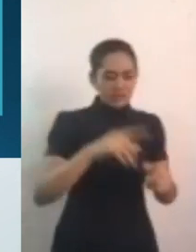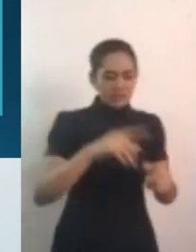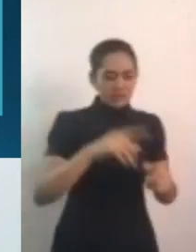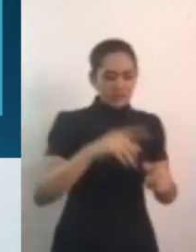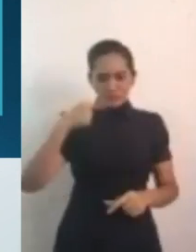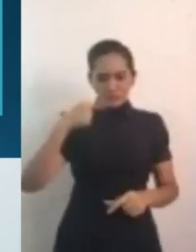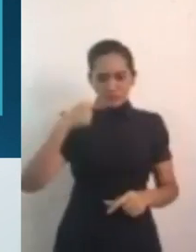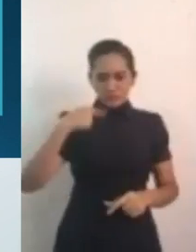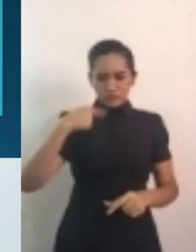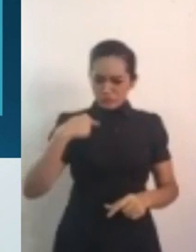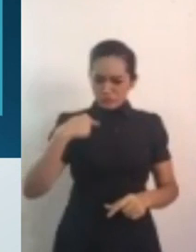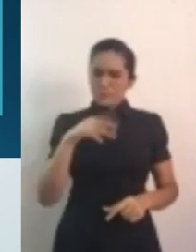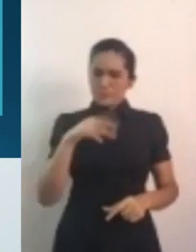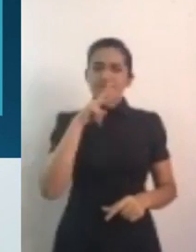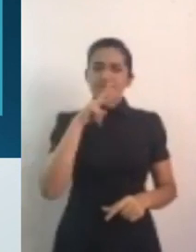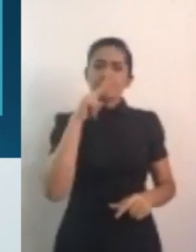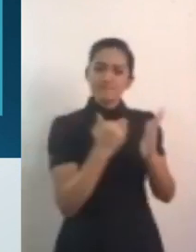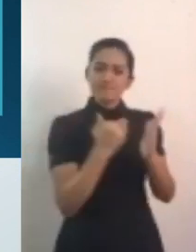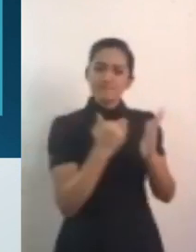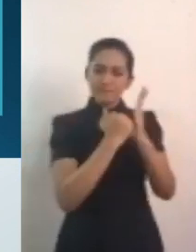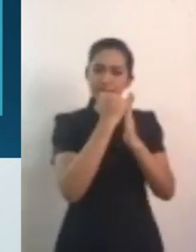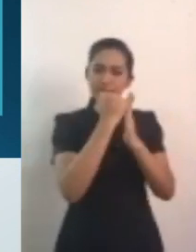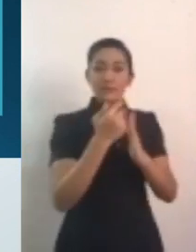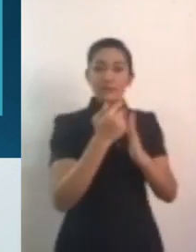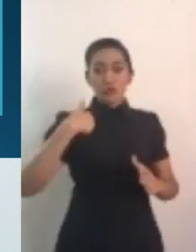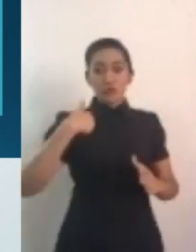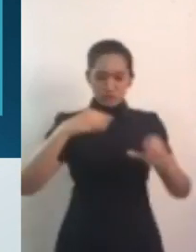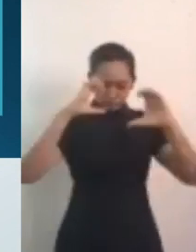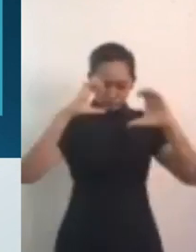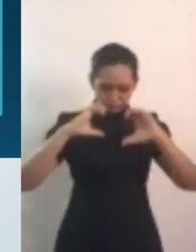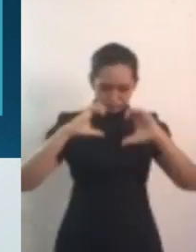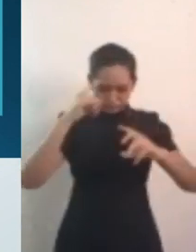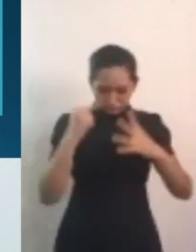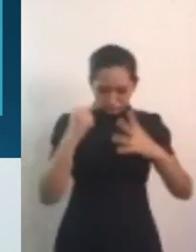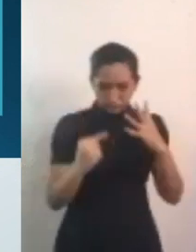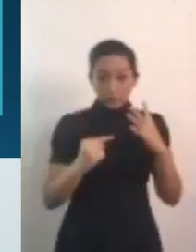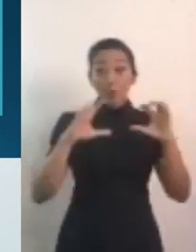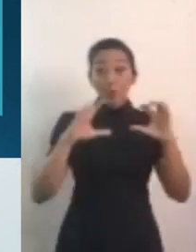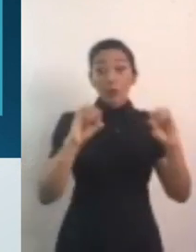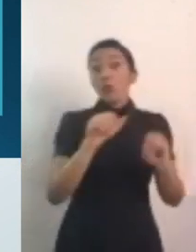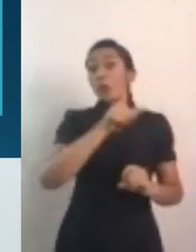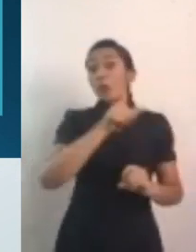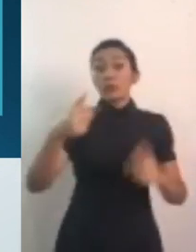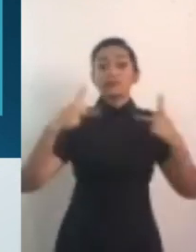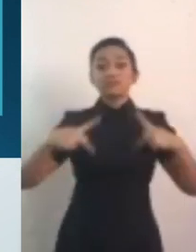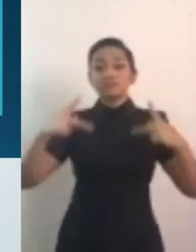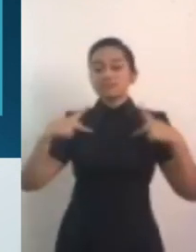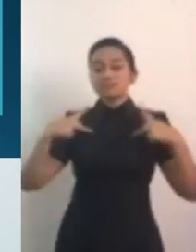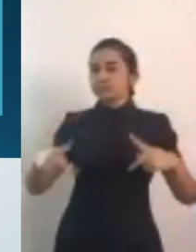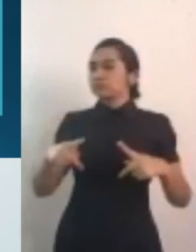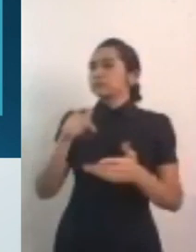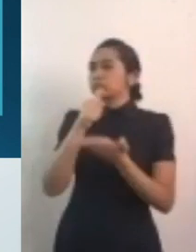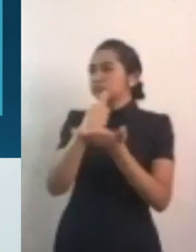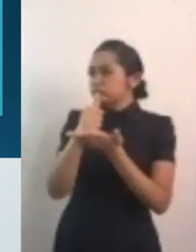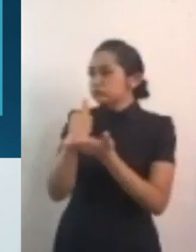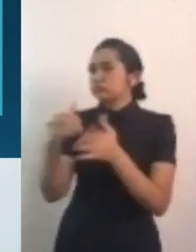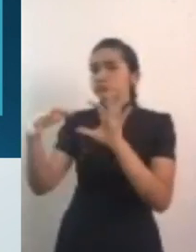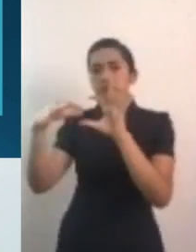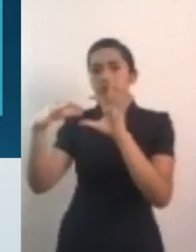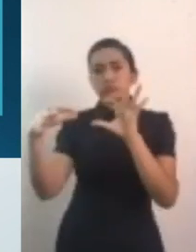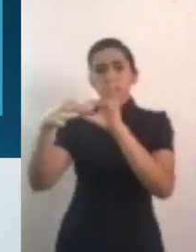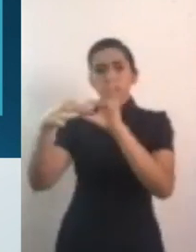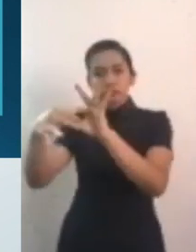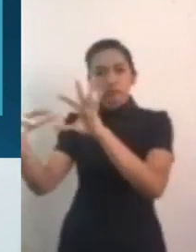autocuidarnos, conectarnos con otros. Hay una consolidación de la sensación de suficiencia. Sí puedo por lo